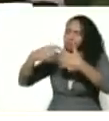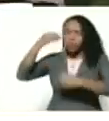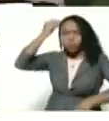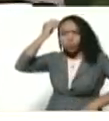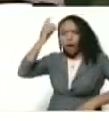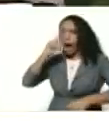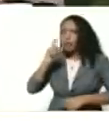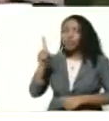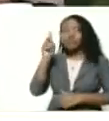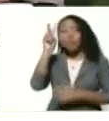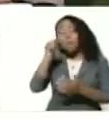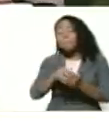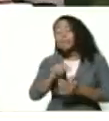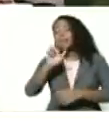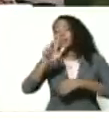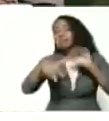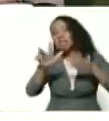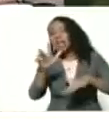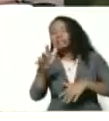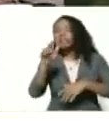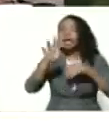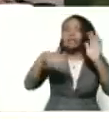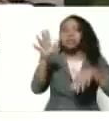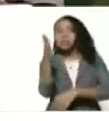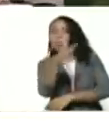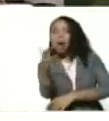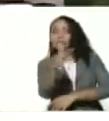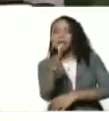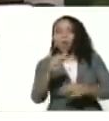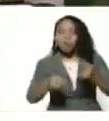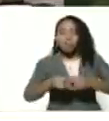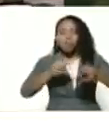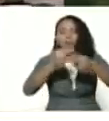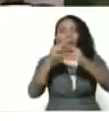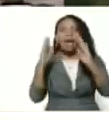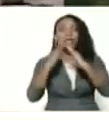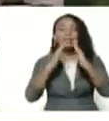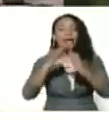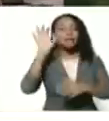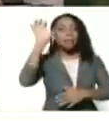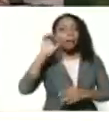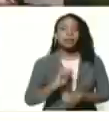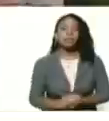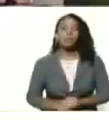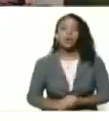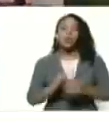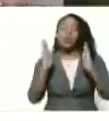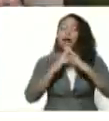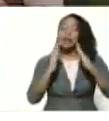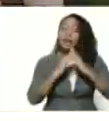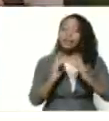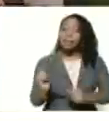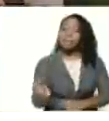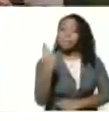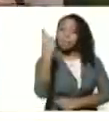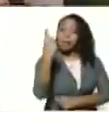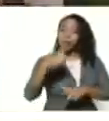año 2013-14. Así es. Construir hogares de la patria. ¿Qué es un hogar de la patria? Un hogar, en primer